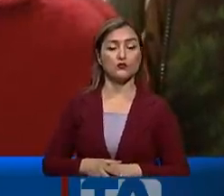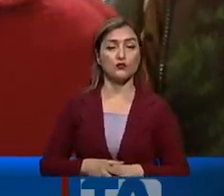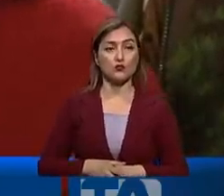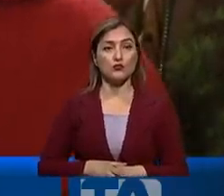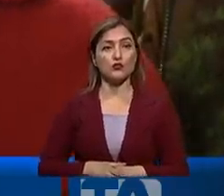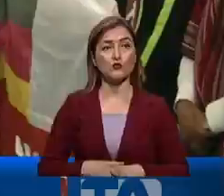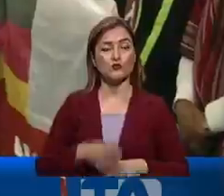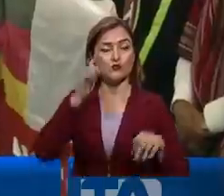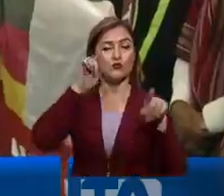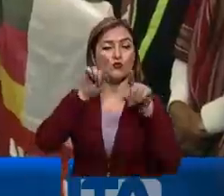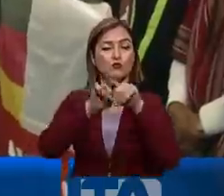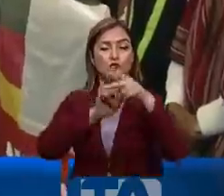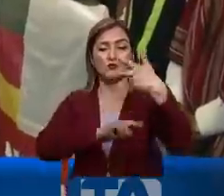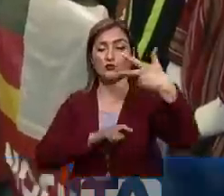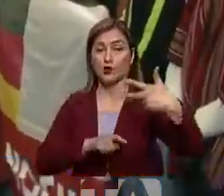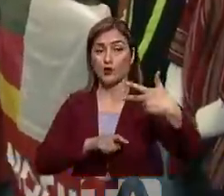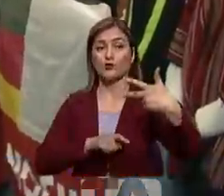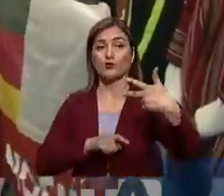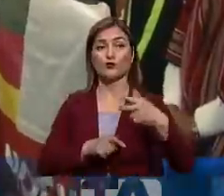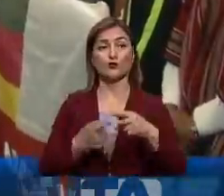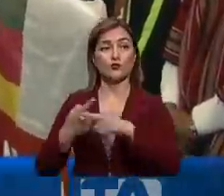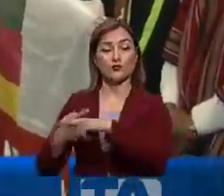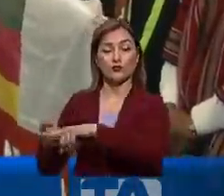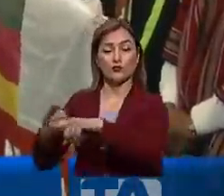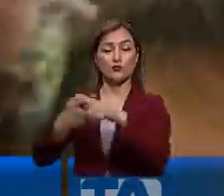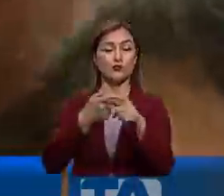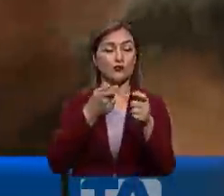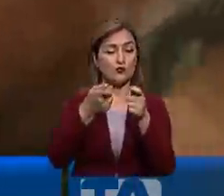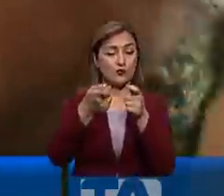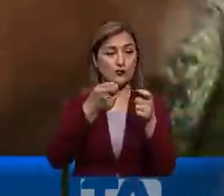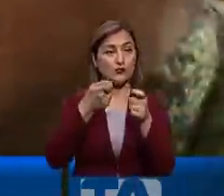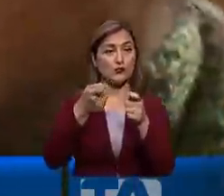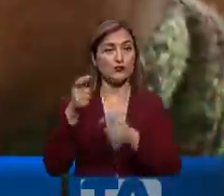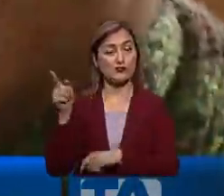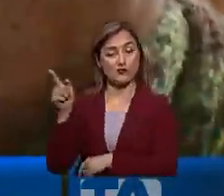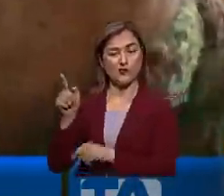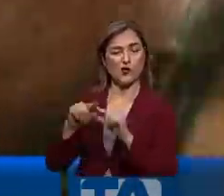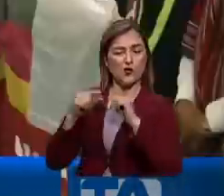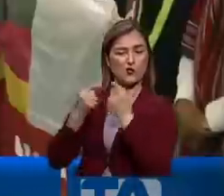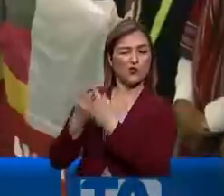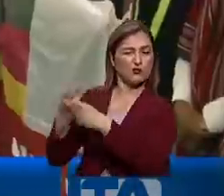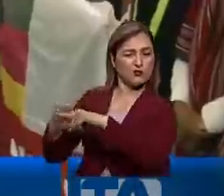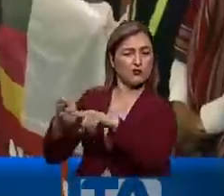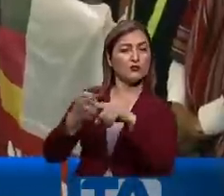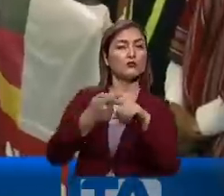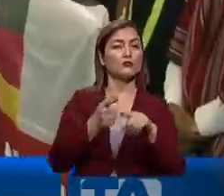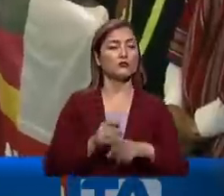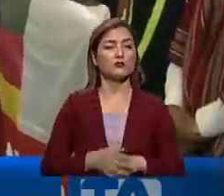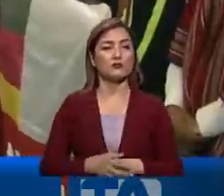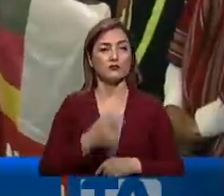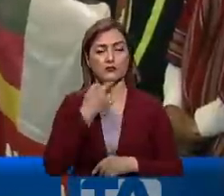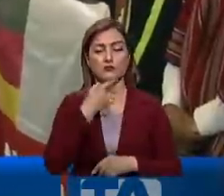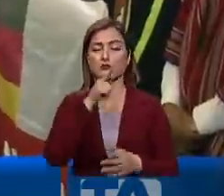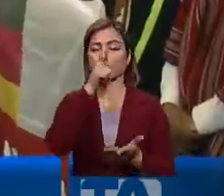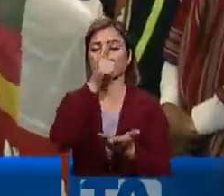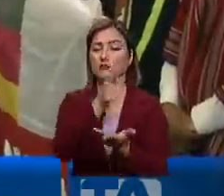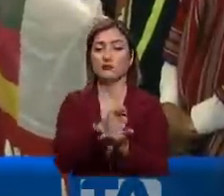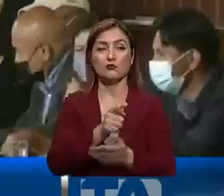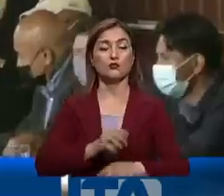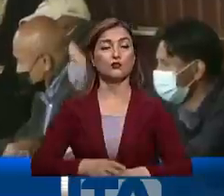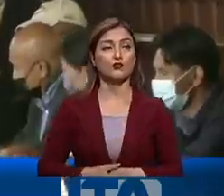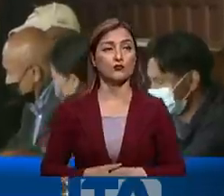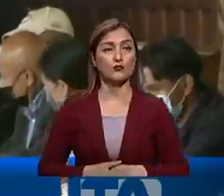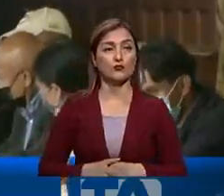a 3 acuerdos. El resto de dirigentes de la FEINE, la FENOSIN y el Frente Popular corroboraron el anuncio. No